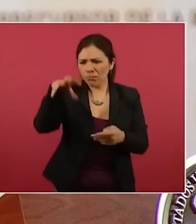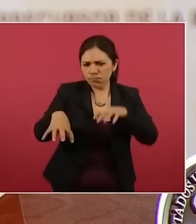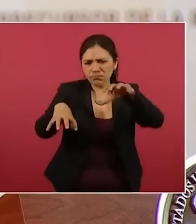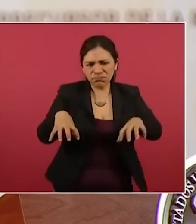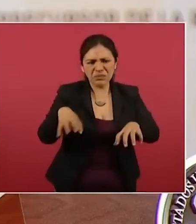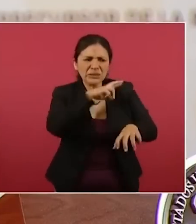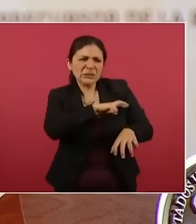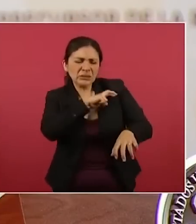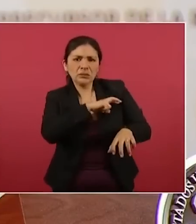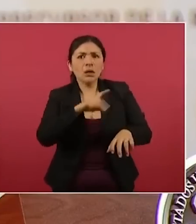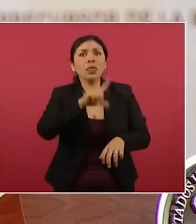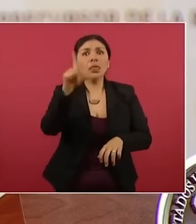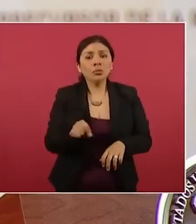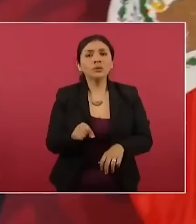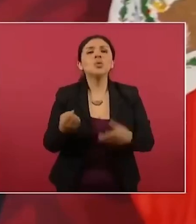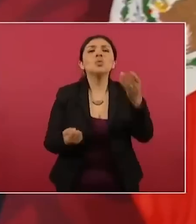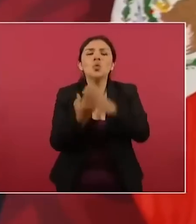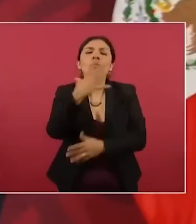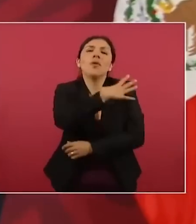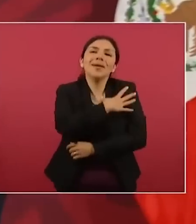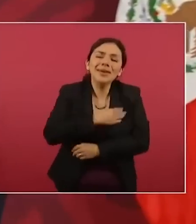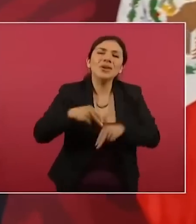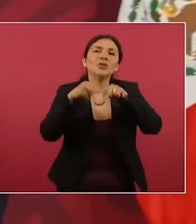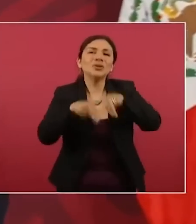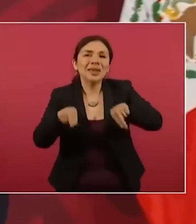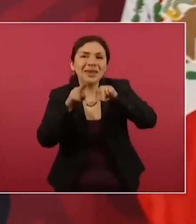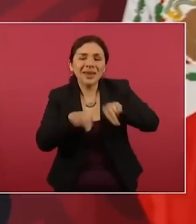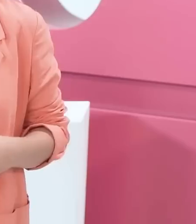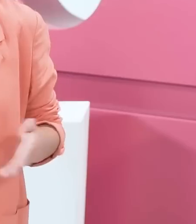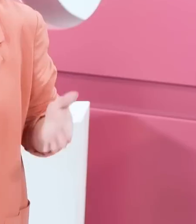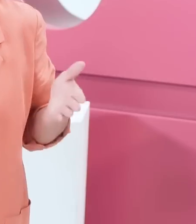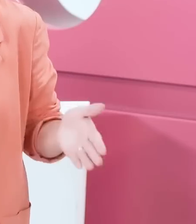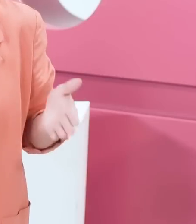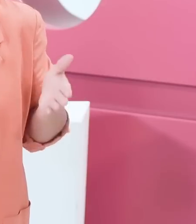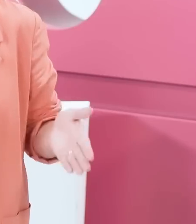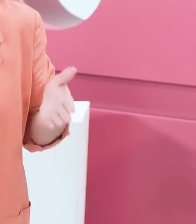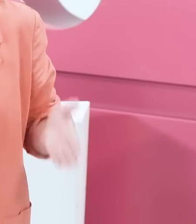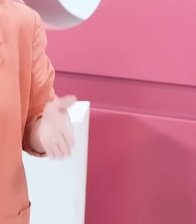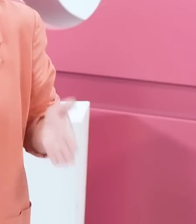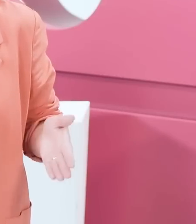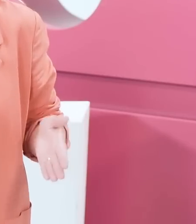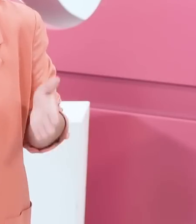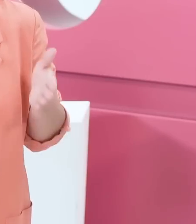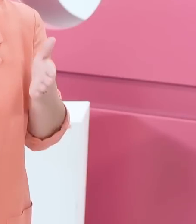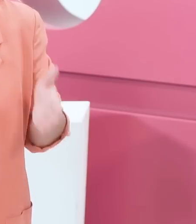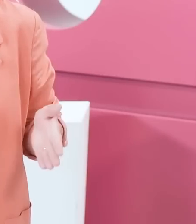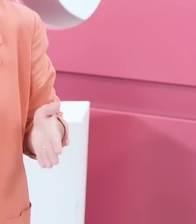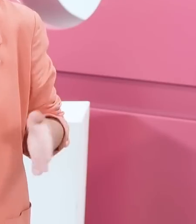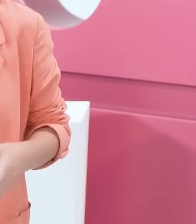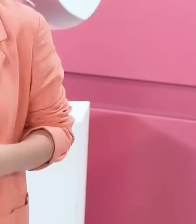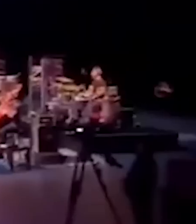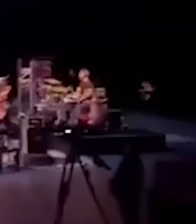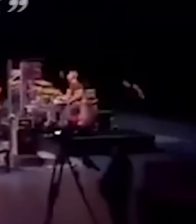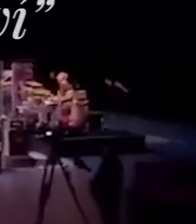las necesidades del pueblo mexicano es totalmente kafkiano. Tal cual dice la parte favorita de AMLO de la canción El